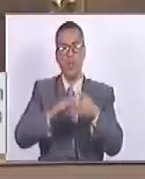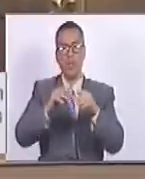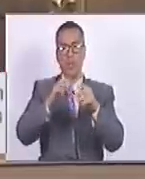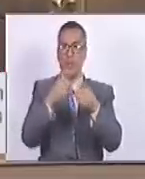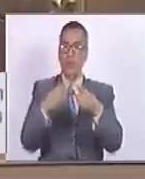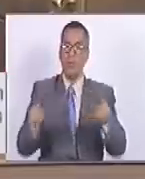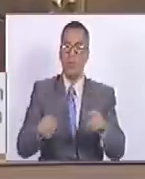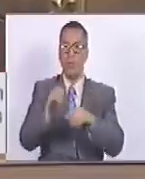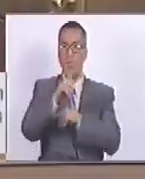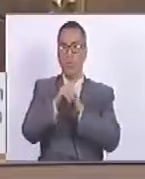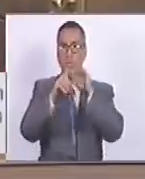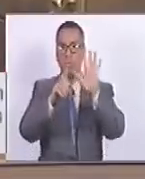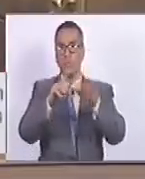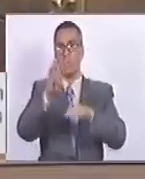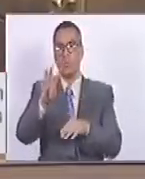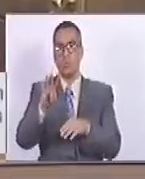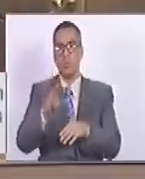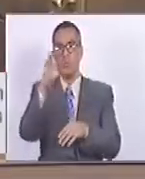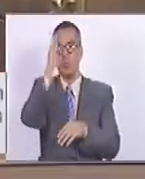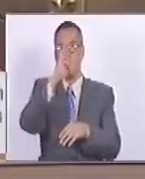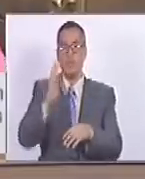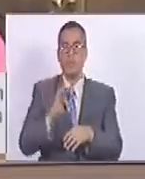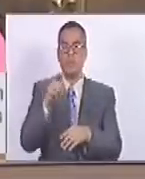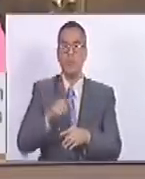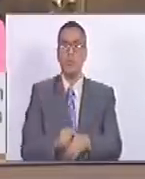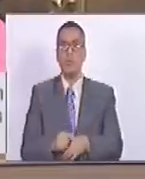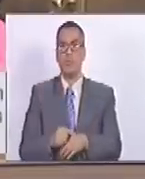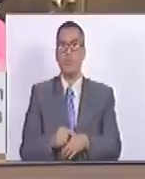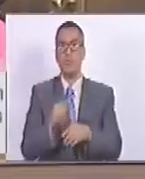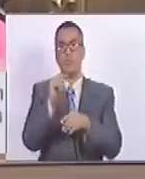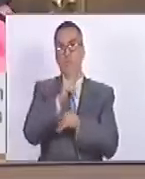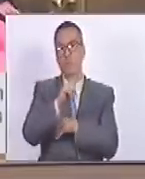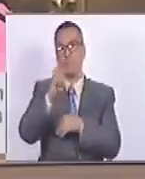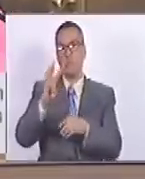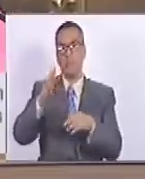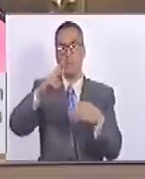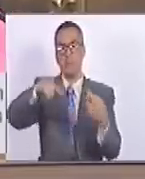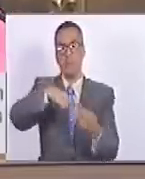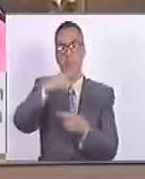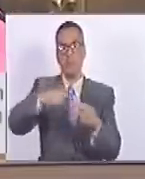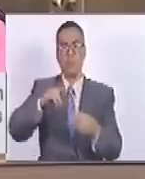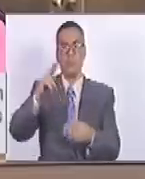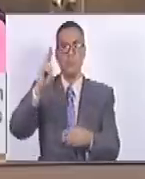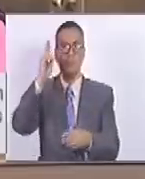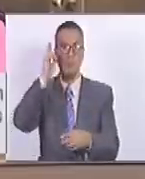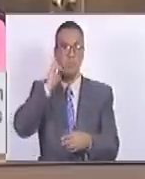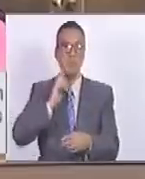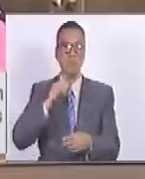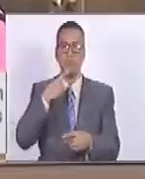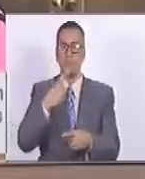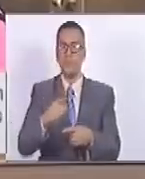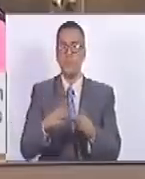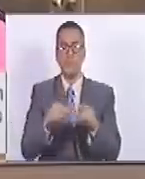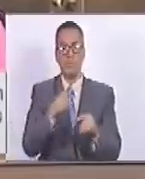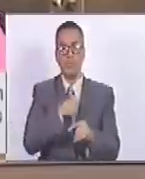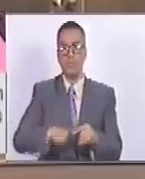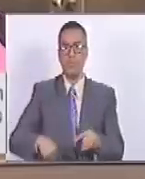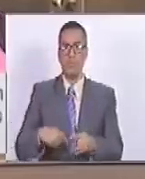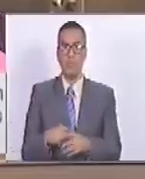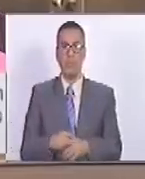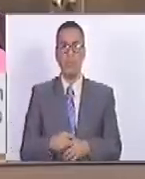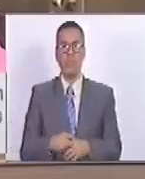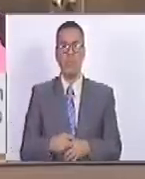Independencia, 164 de la Federación y 24 de la Revolución Bolivariana. Es todo, señor presidente.